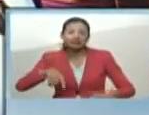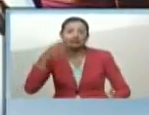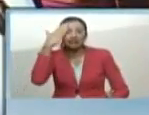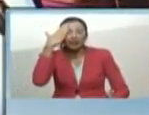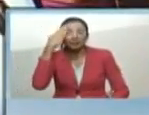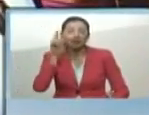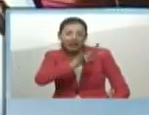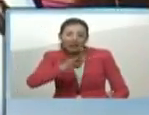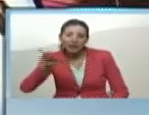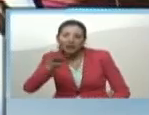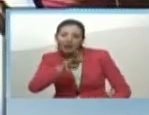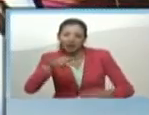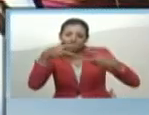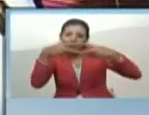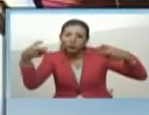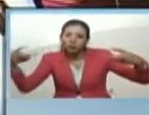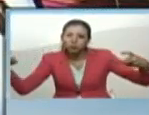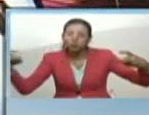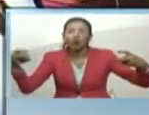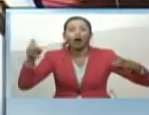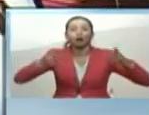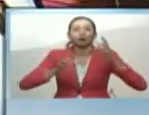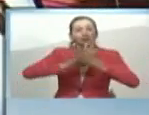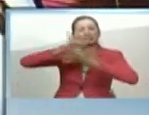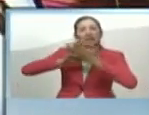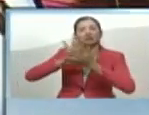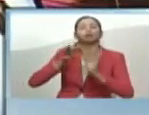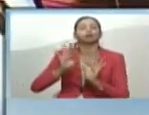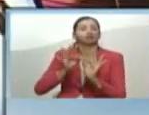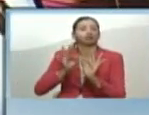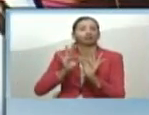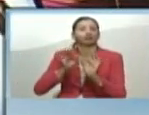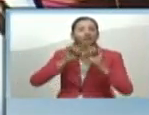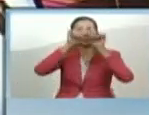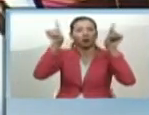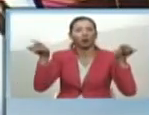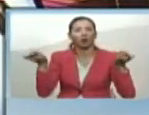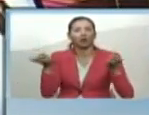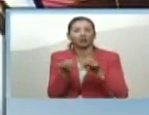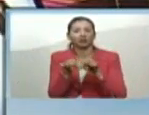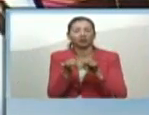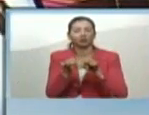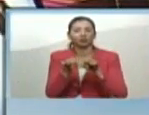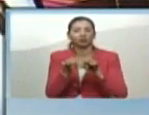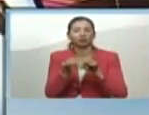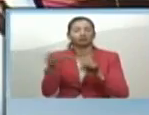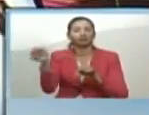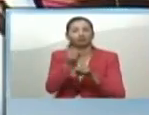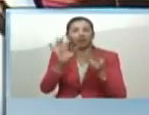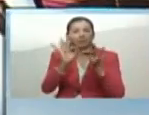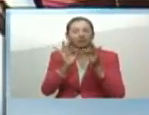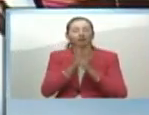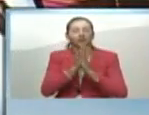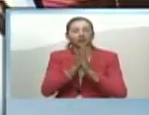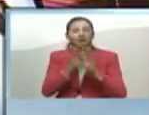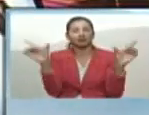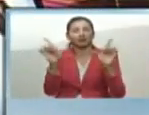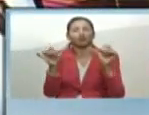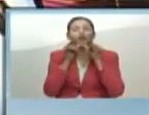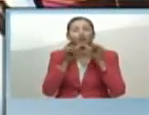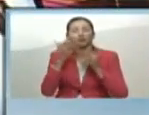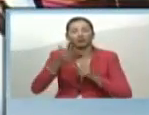pueden leer el subtítulo otros la seña bueno el transporte ahorita mismo